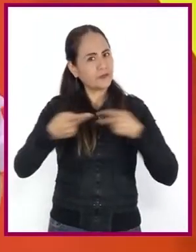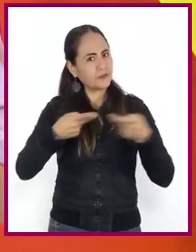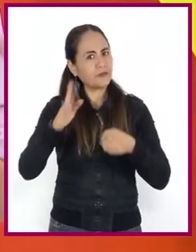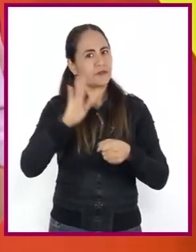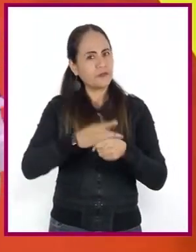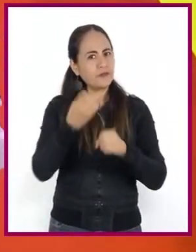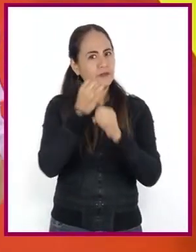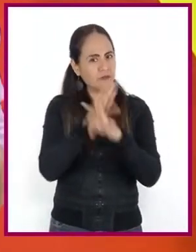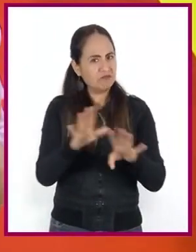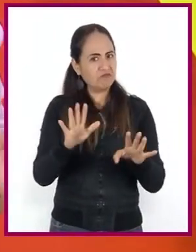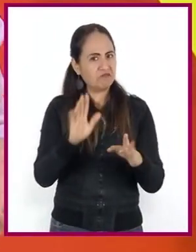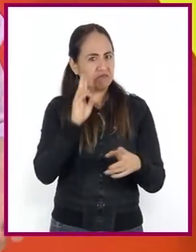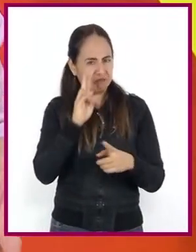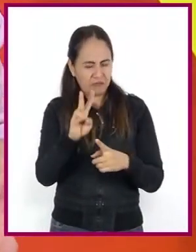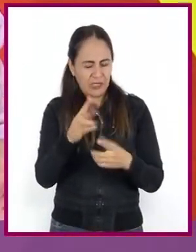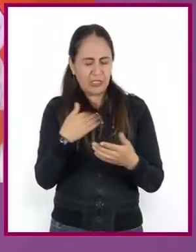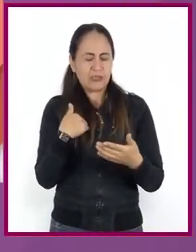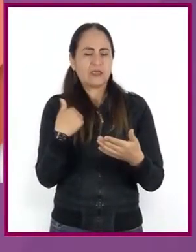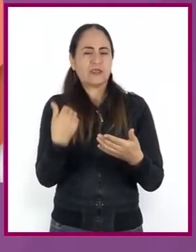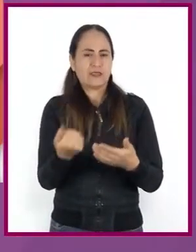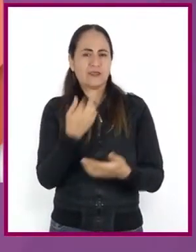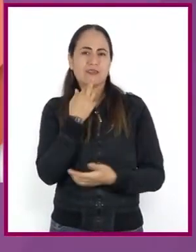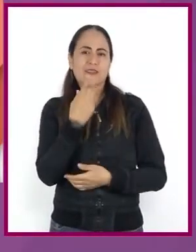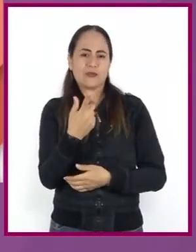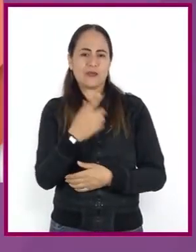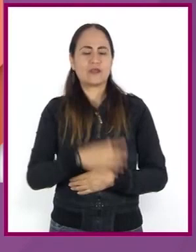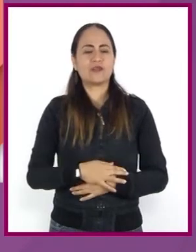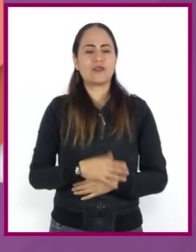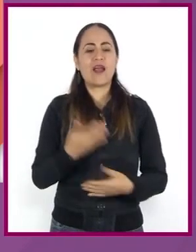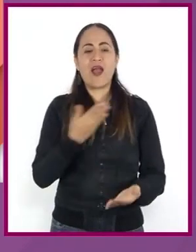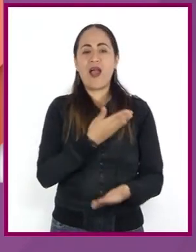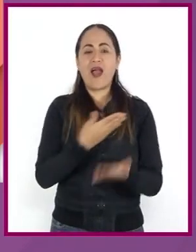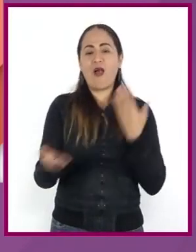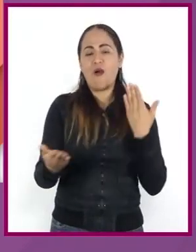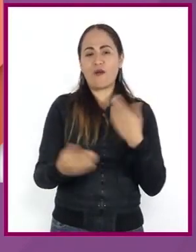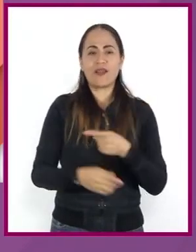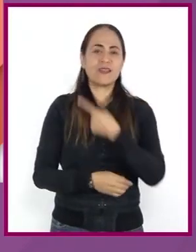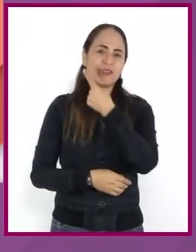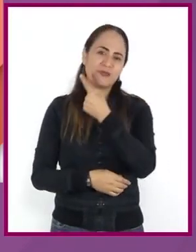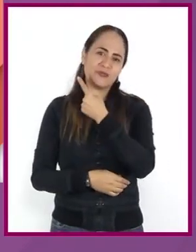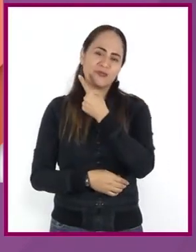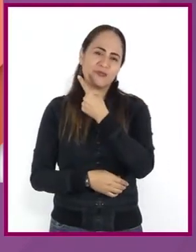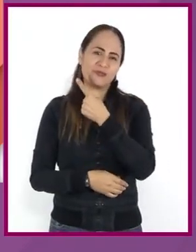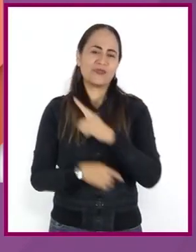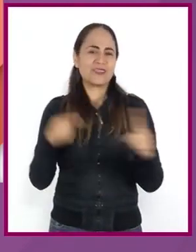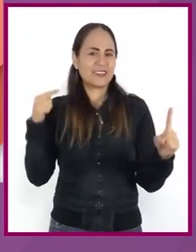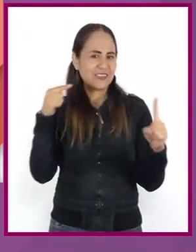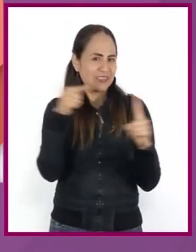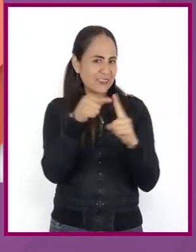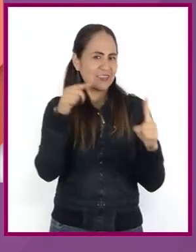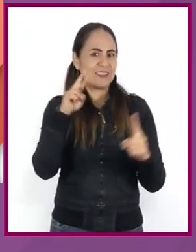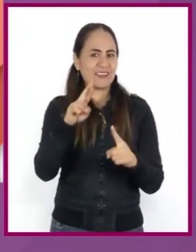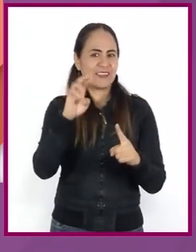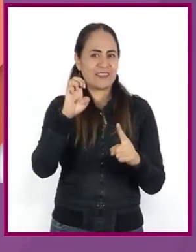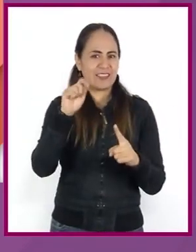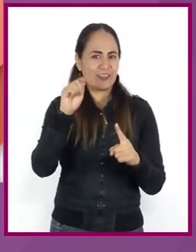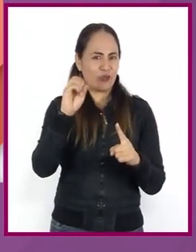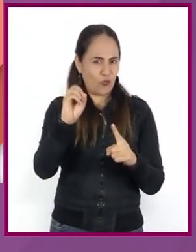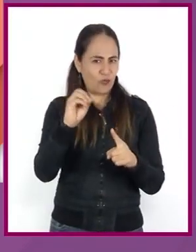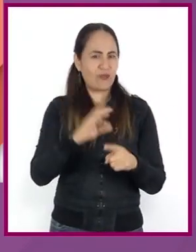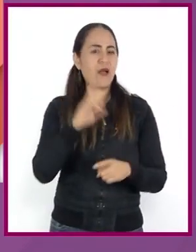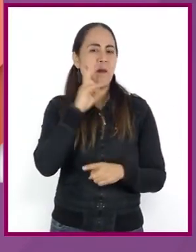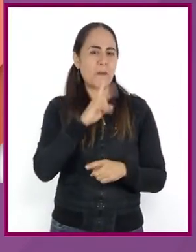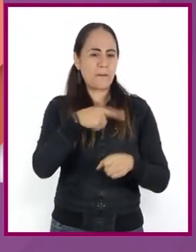de esta sesión los ha preparado para ello. Ahora, vayamos a nuestro reto. Ahí va el primero.